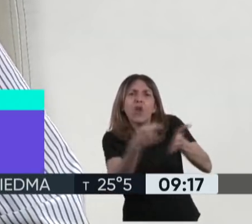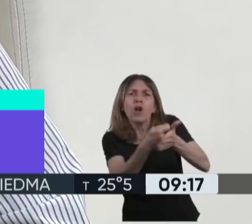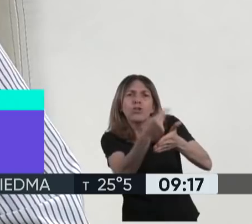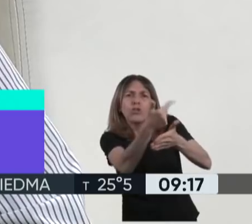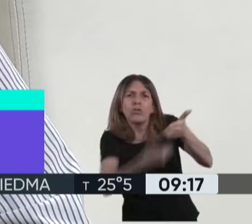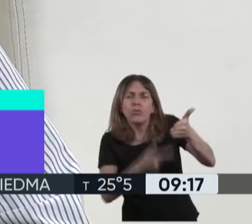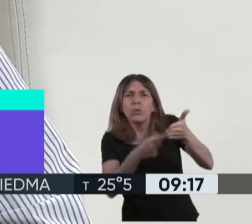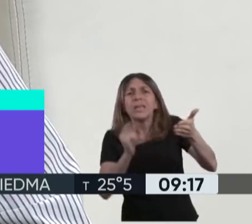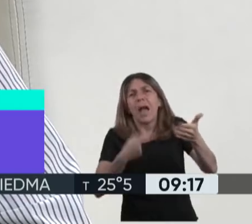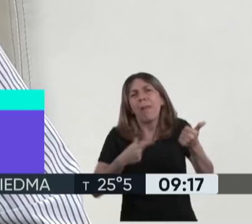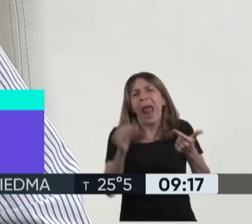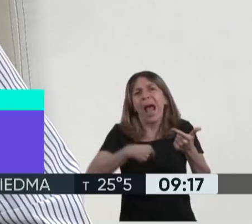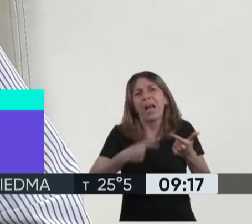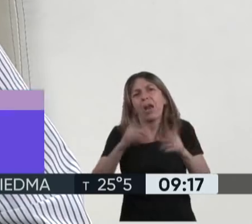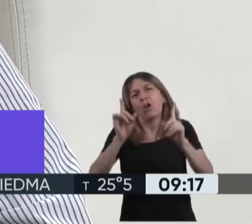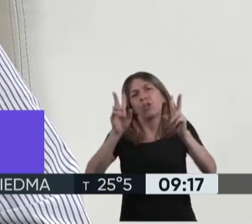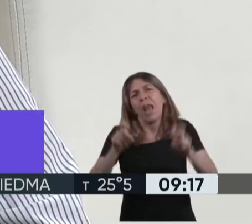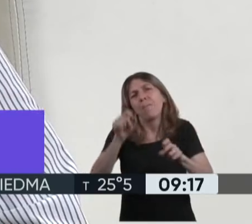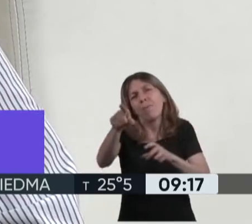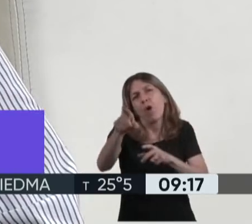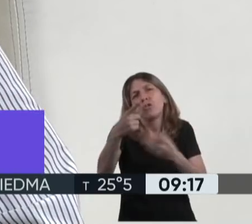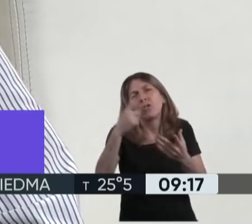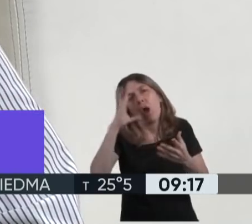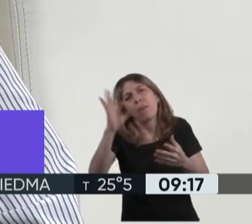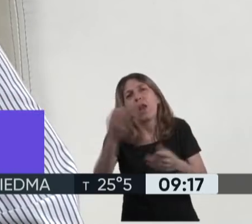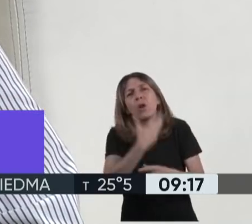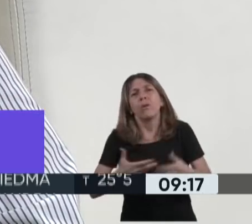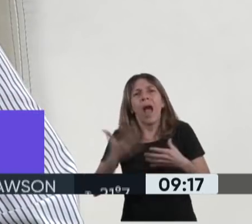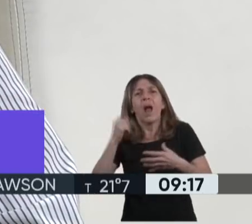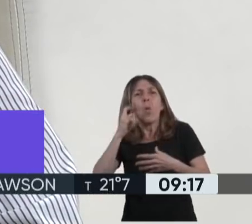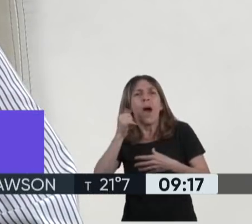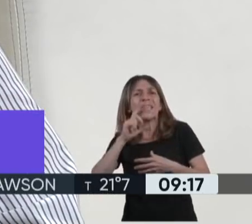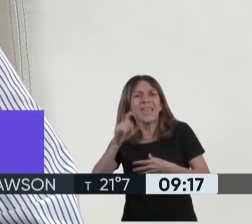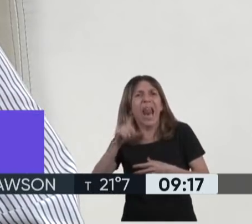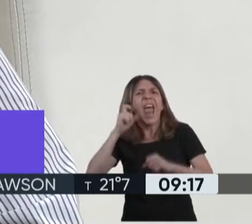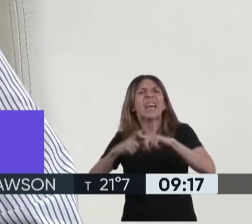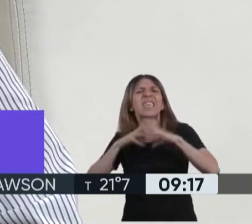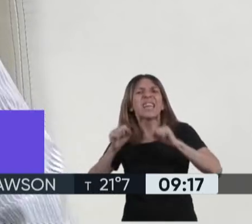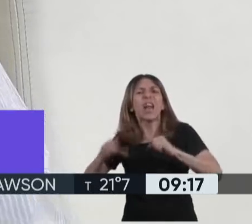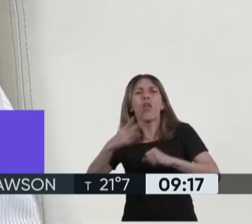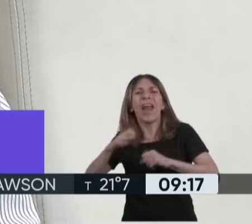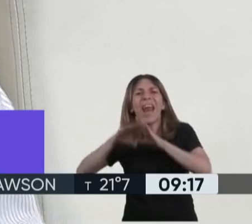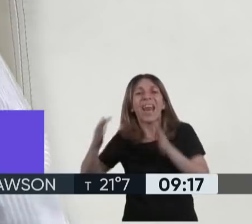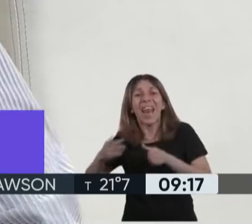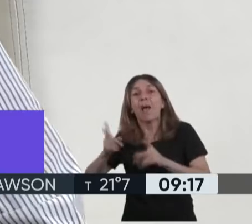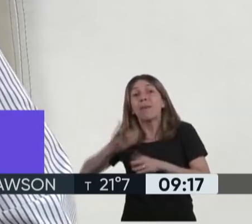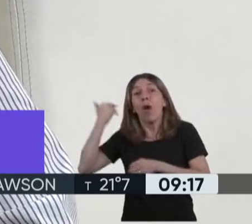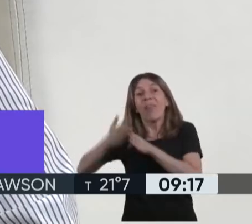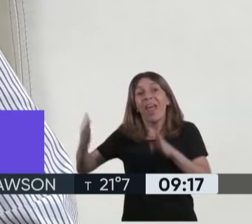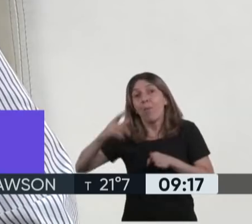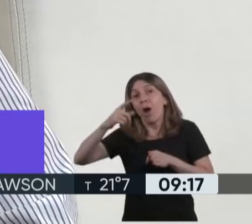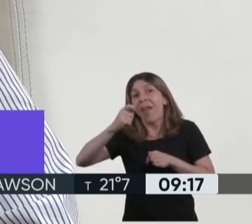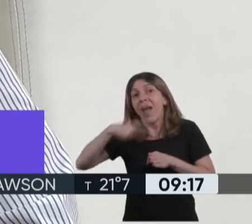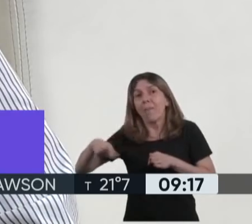me gustaría una consideración tuya de parte del gobierno, ayer Javier Iguacel, ex secretario de Energía en tiempos de Mauricio Macri, dijo que el